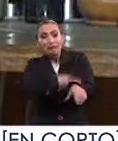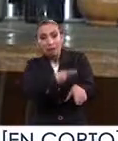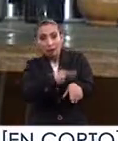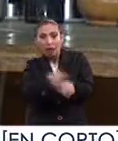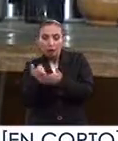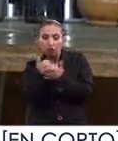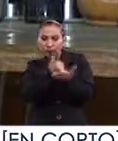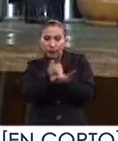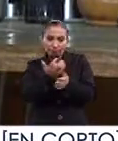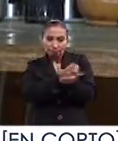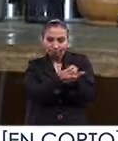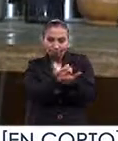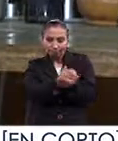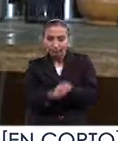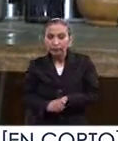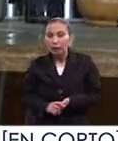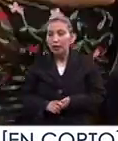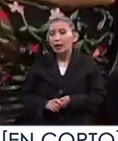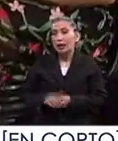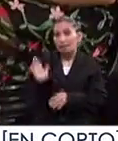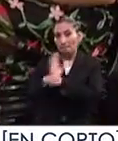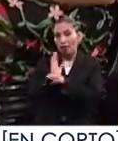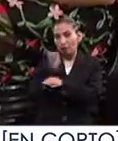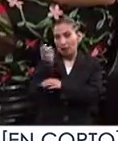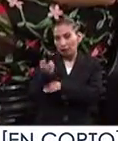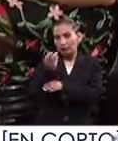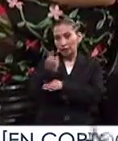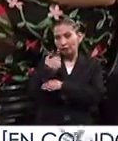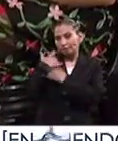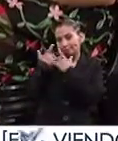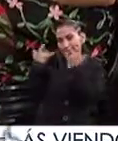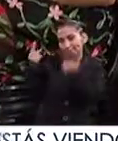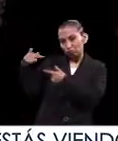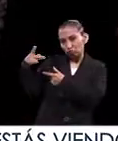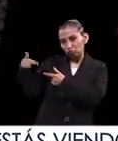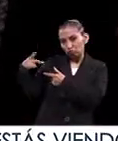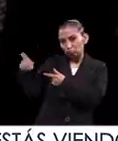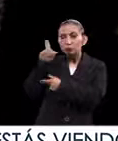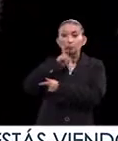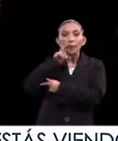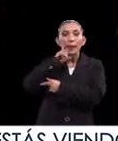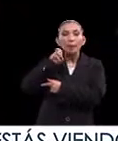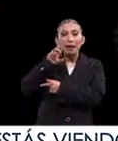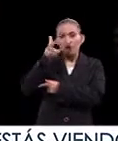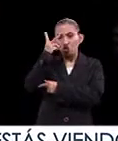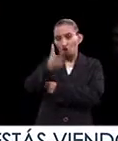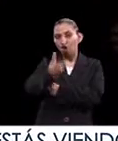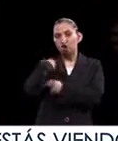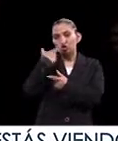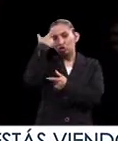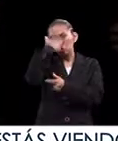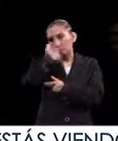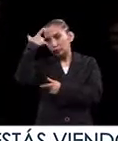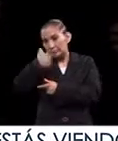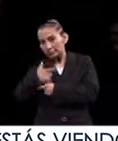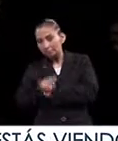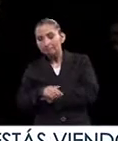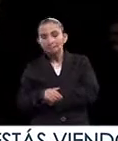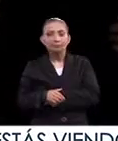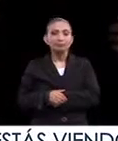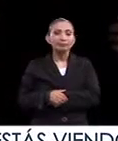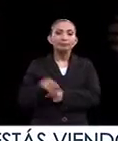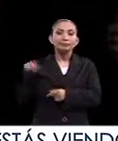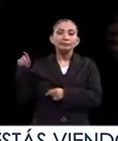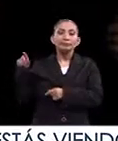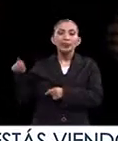enfermaba. Entonces, en la película, en el documental, filmé dos veladas en